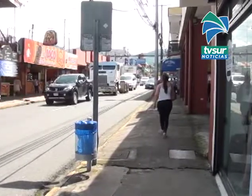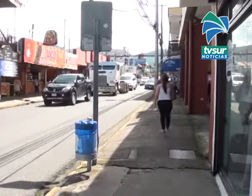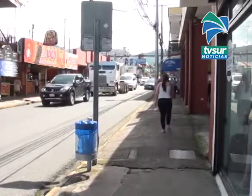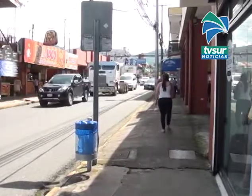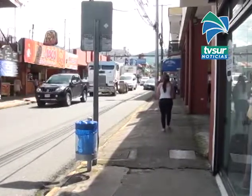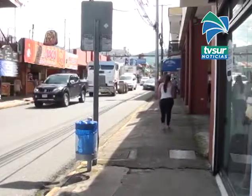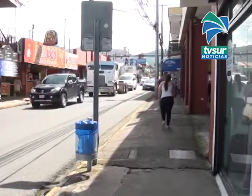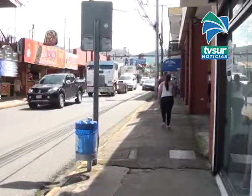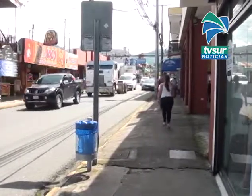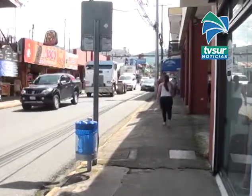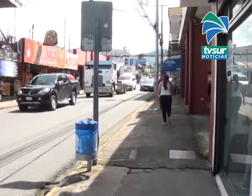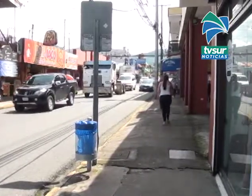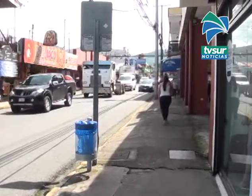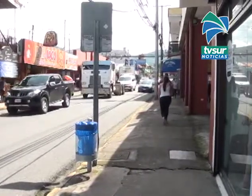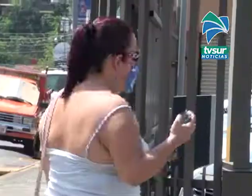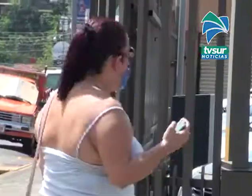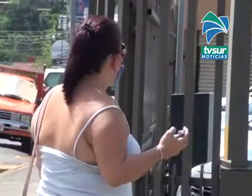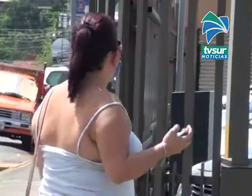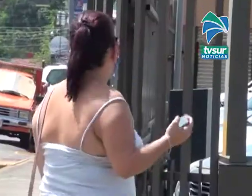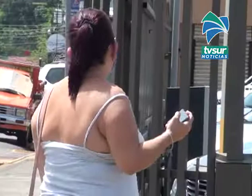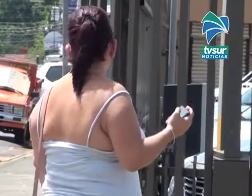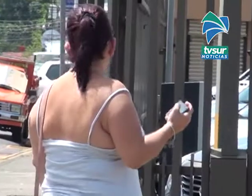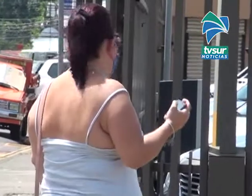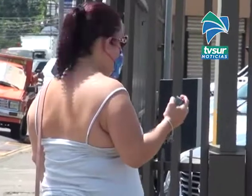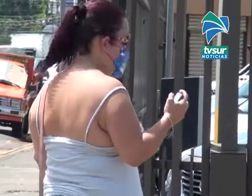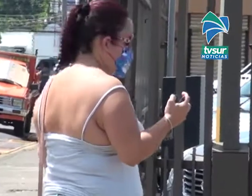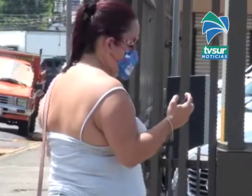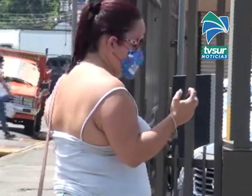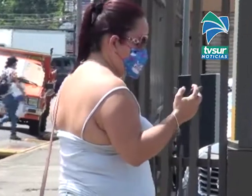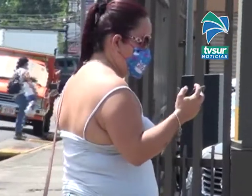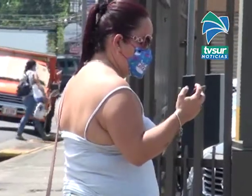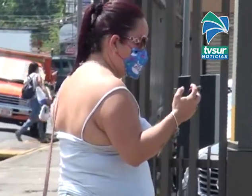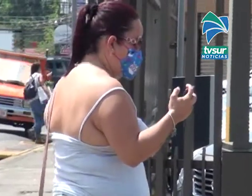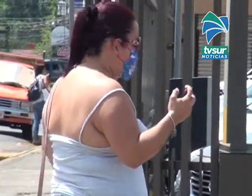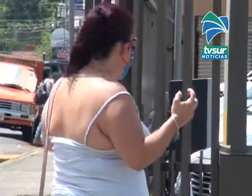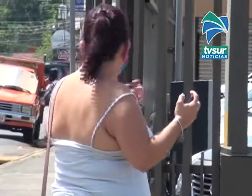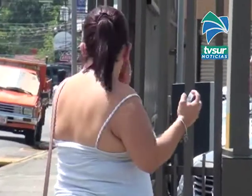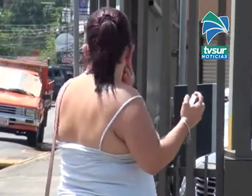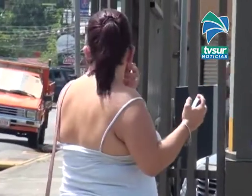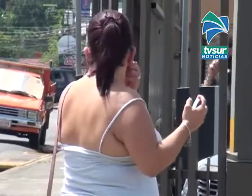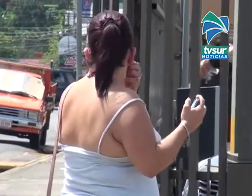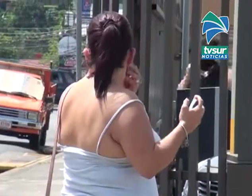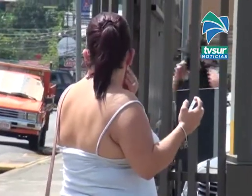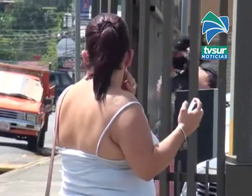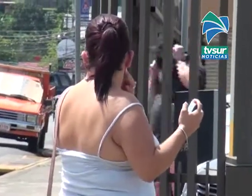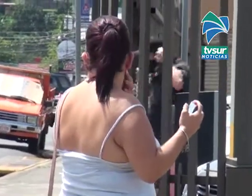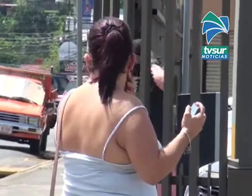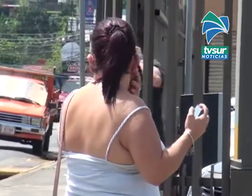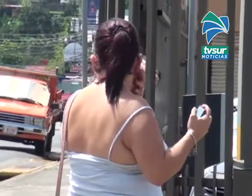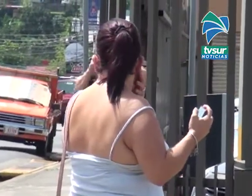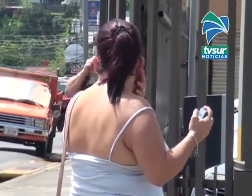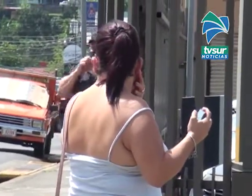enfermo, no salir. El uso de las mascarillas en todos los recintos donde haya lugares de congregación de personas.